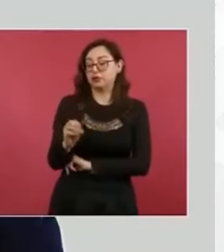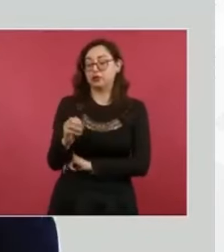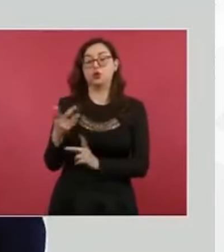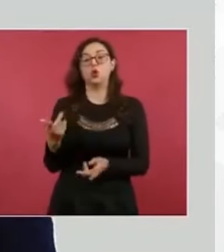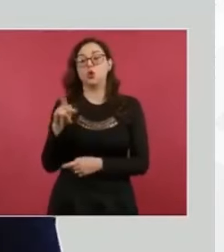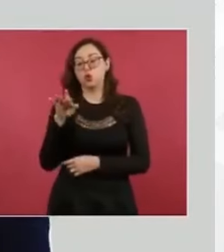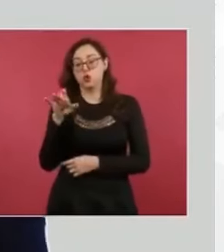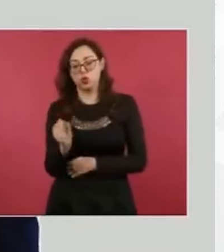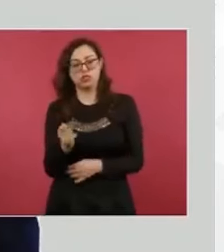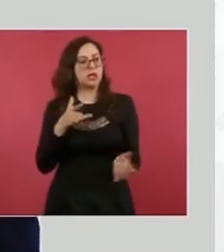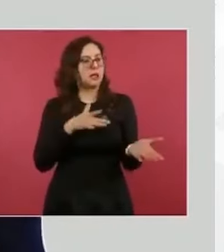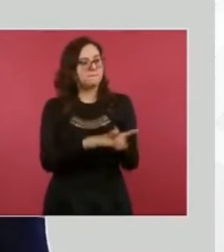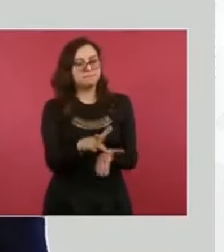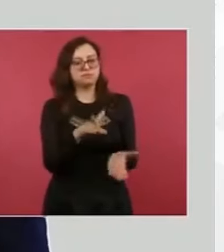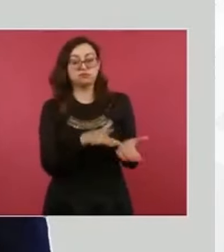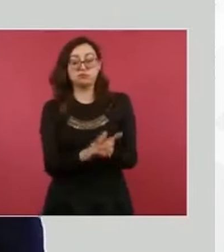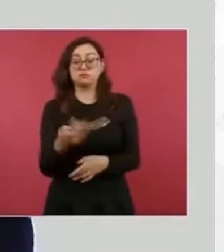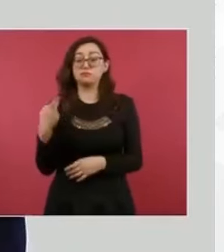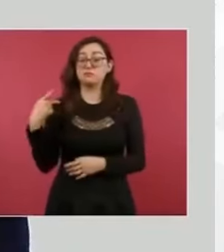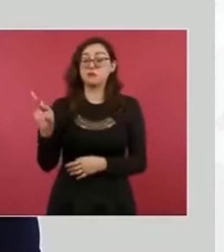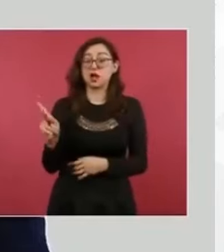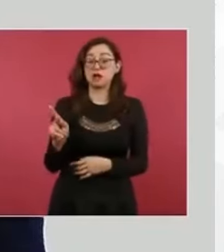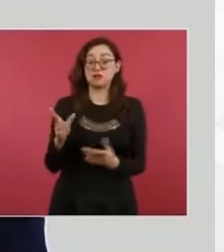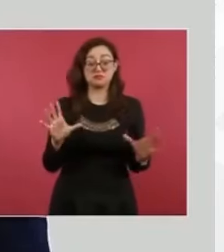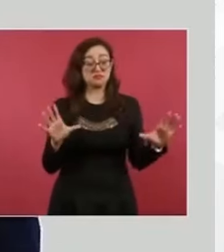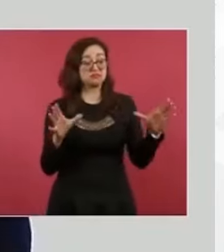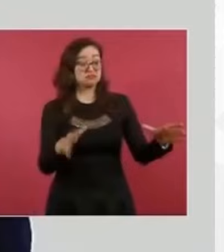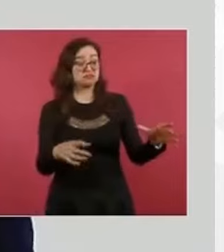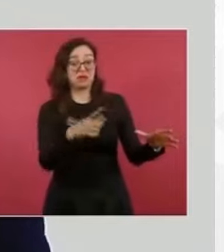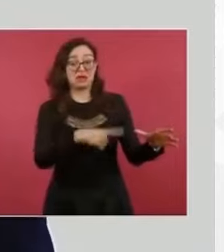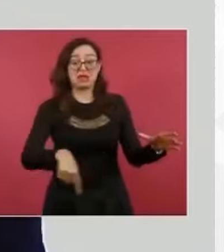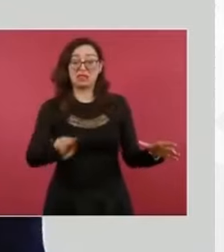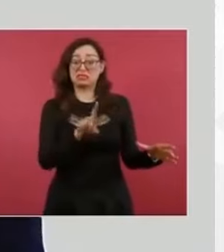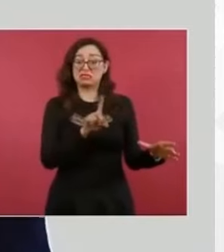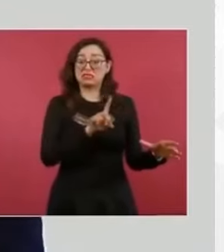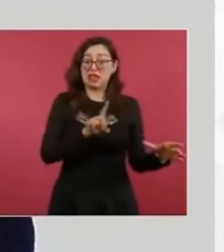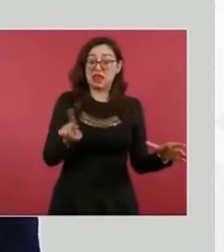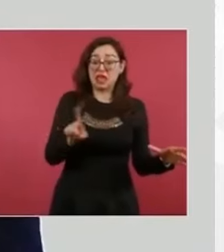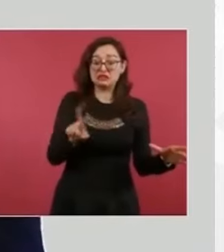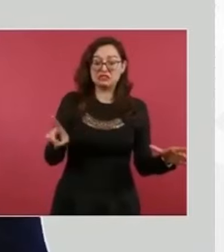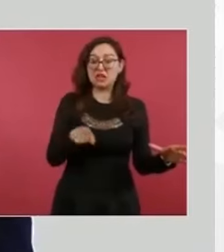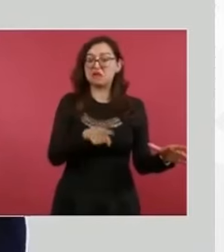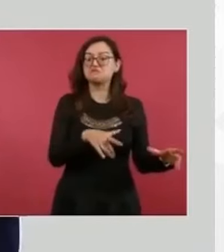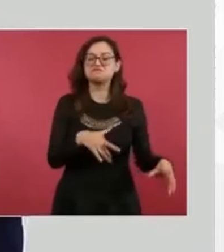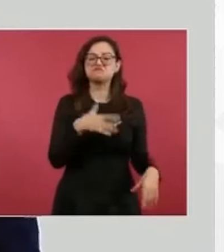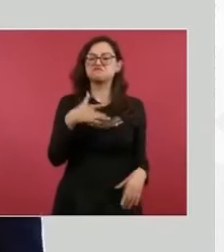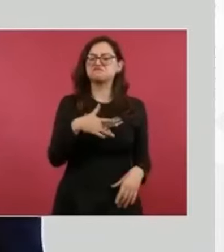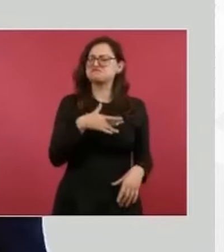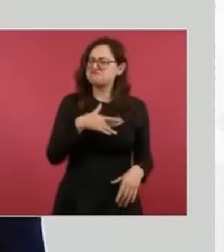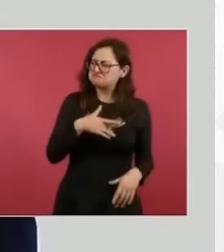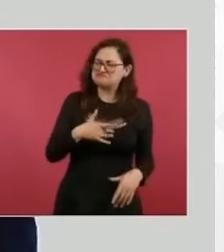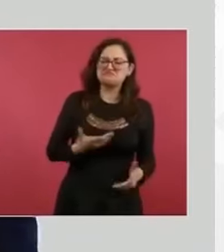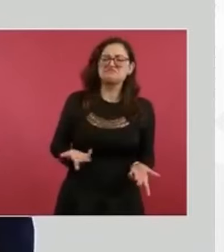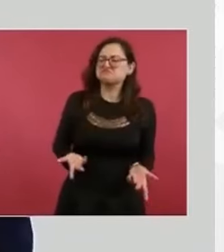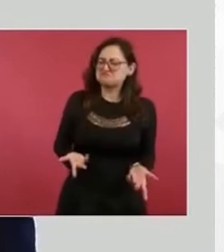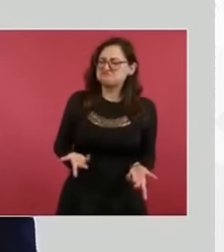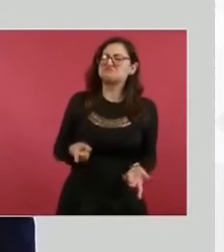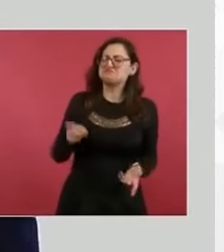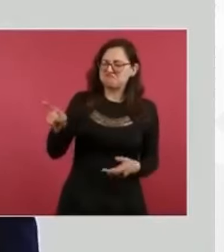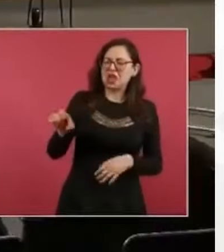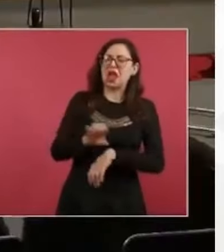la oposición y la derecha mexicana mostraron su verdadero rostro represor al avalar y aplaudir al gobierno